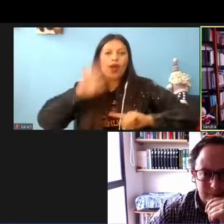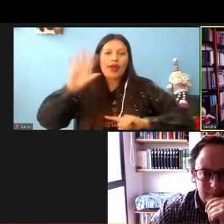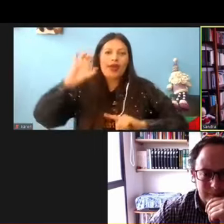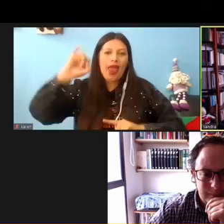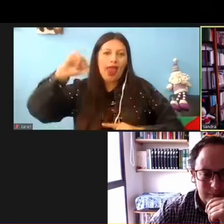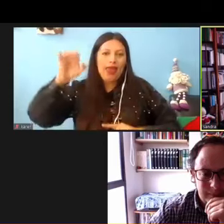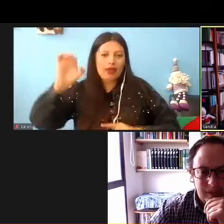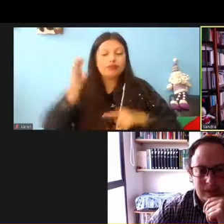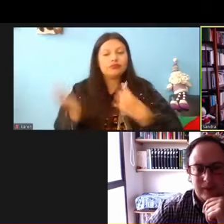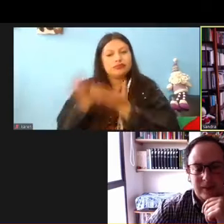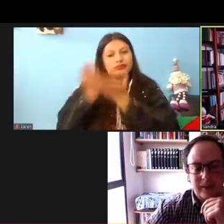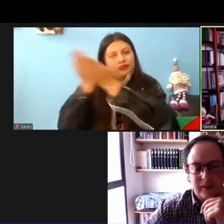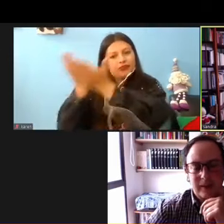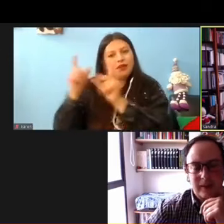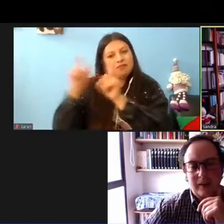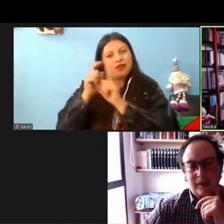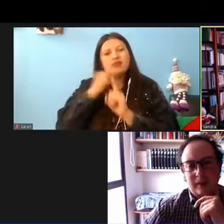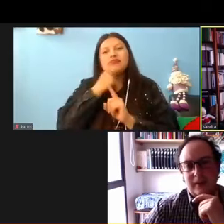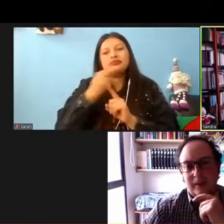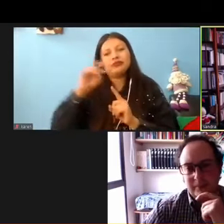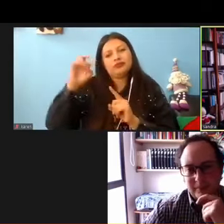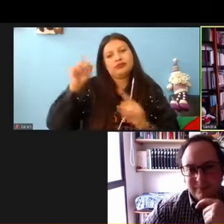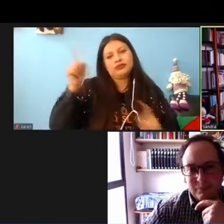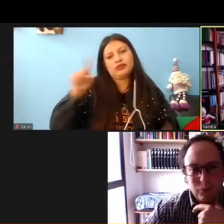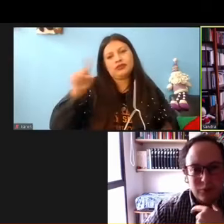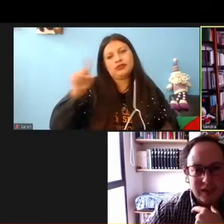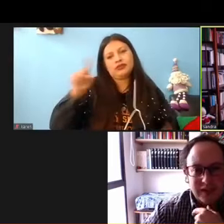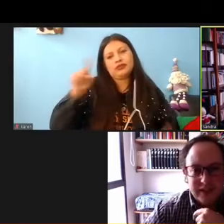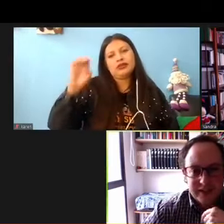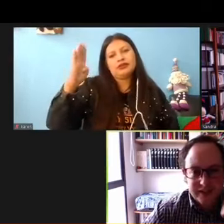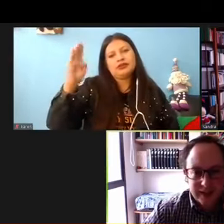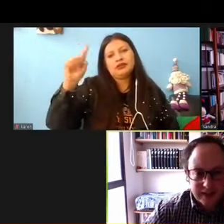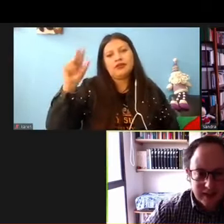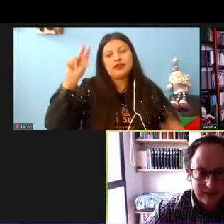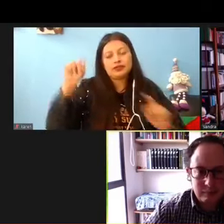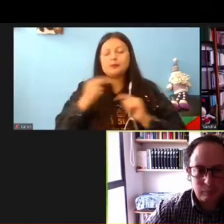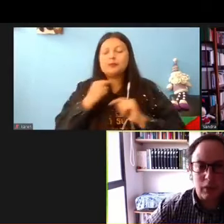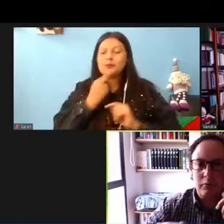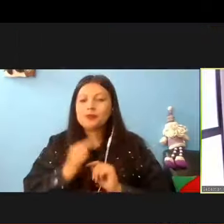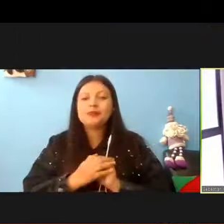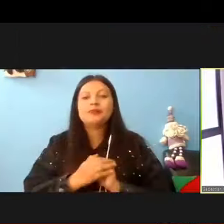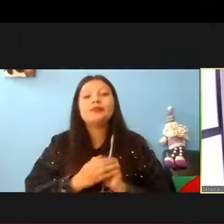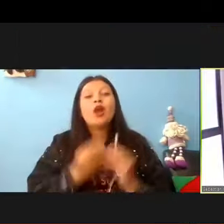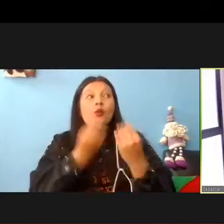la palabra, Sebastián. Muchas gracias, Sandra.